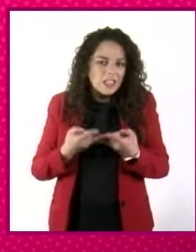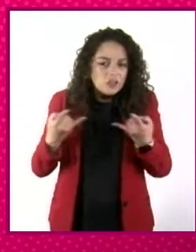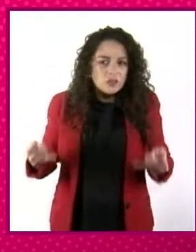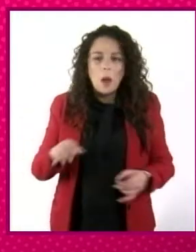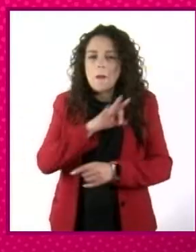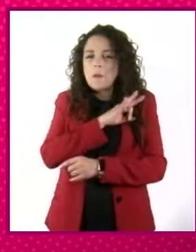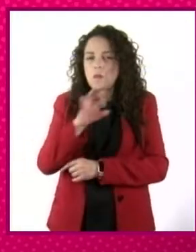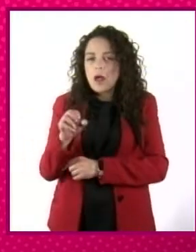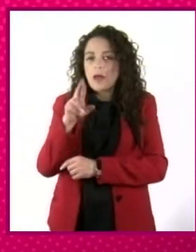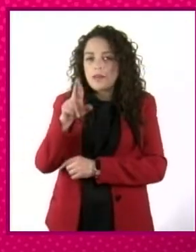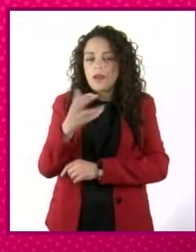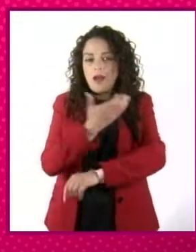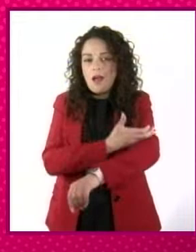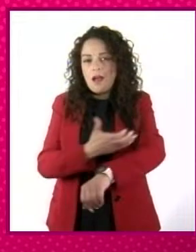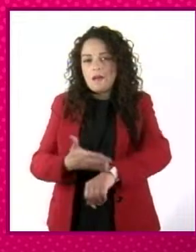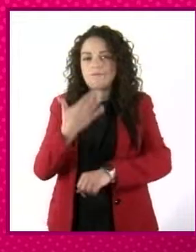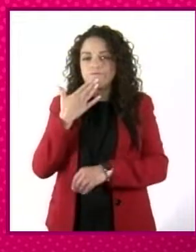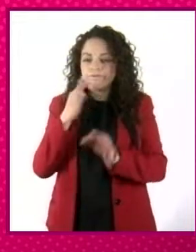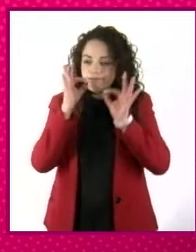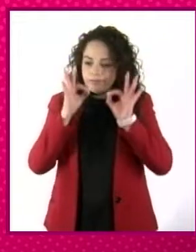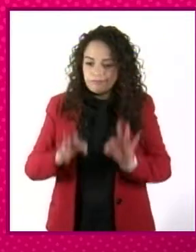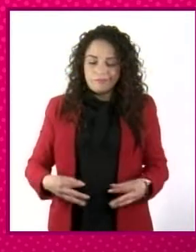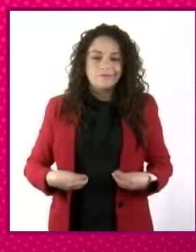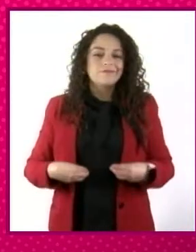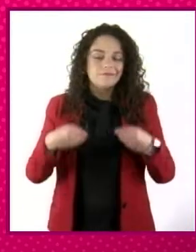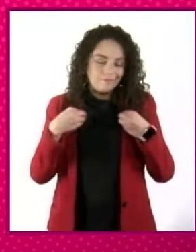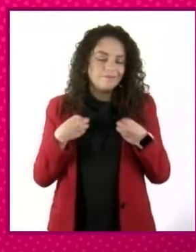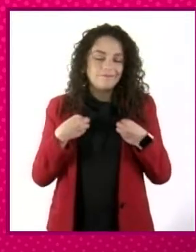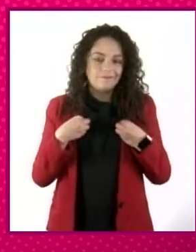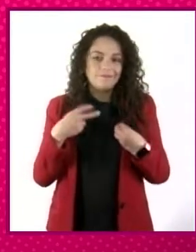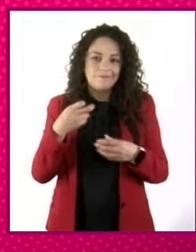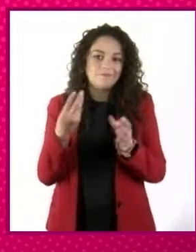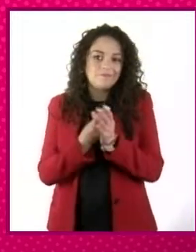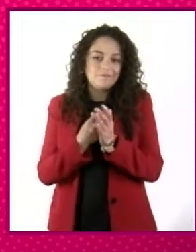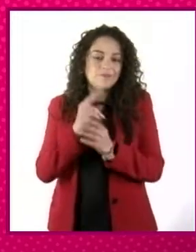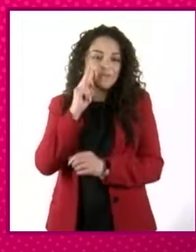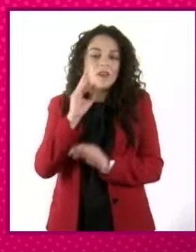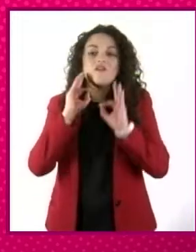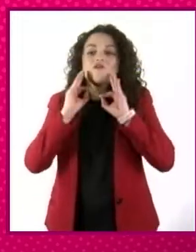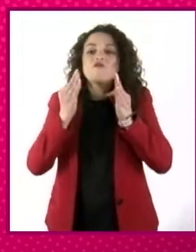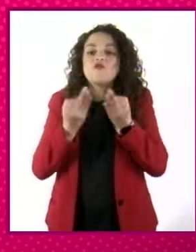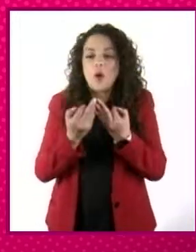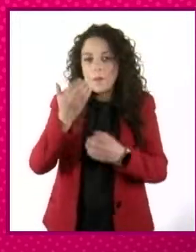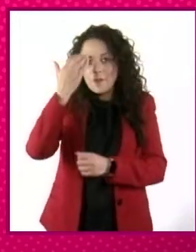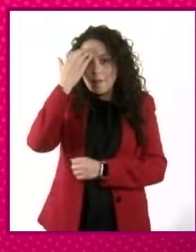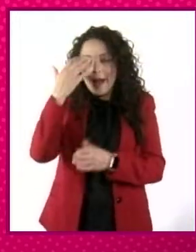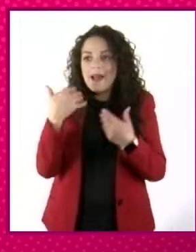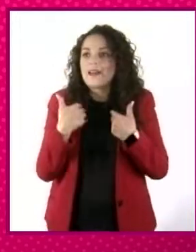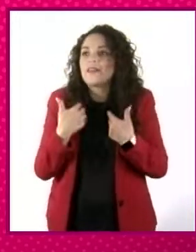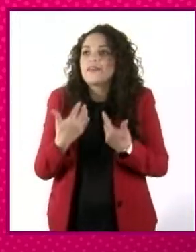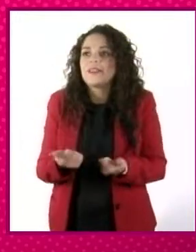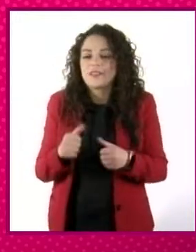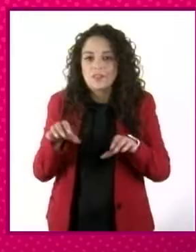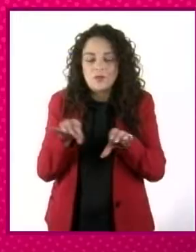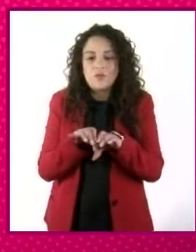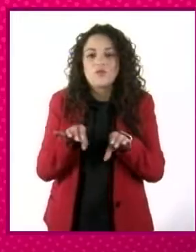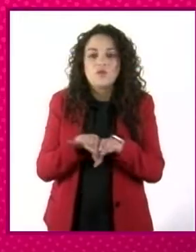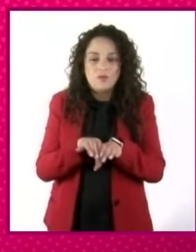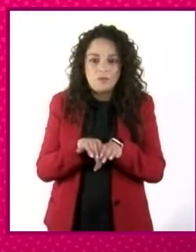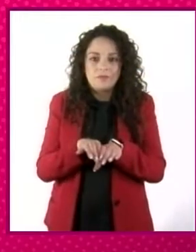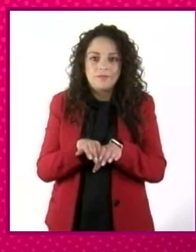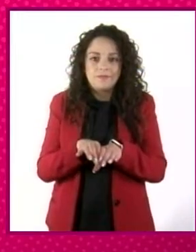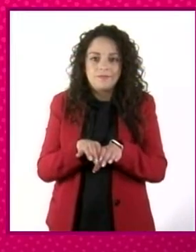ser una gran compañera de vida si lo pensamos desde esta forma. Nos sirve para conocernos, para entendernos, para analizarnos y